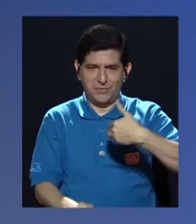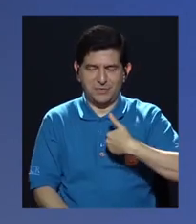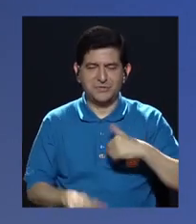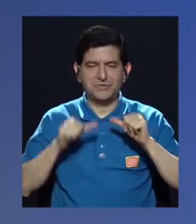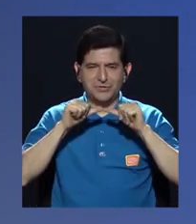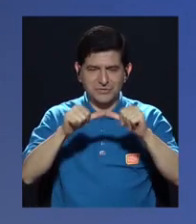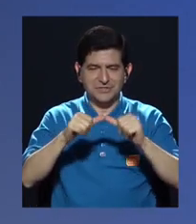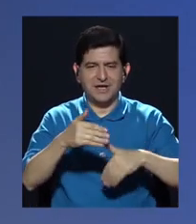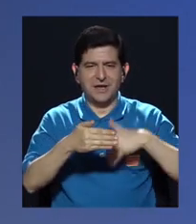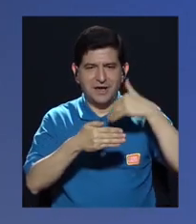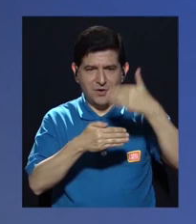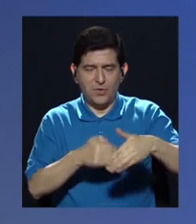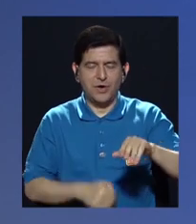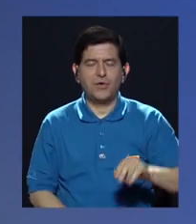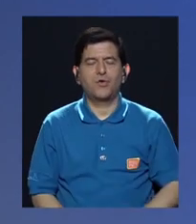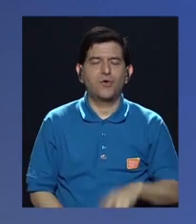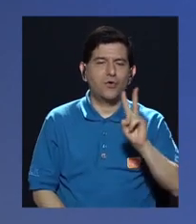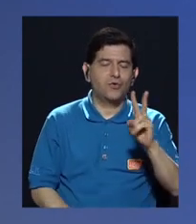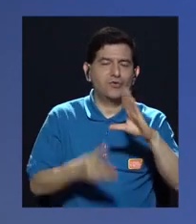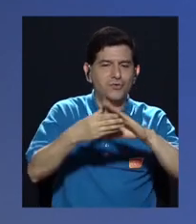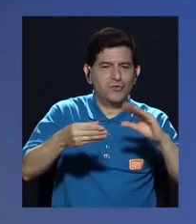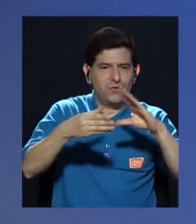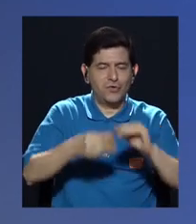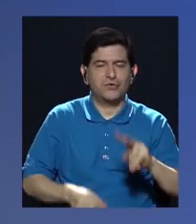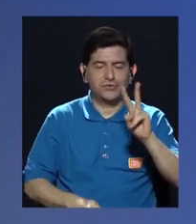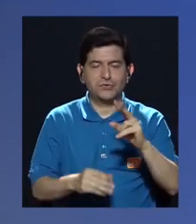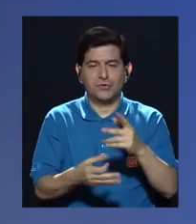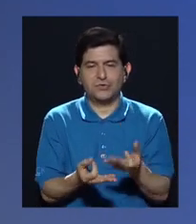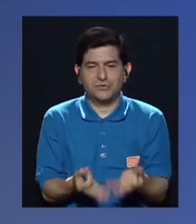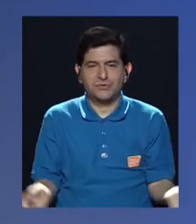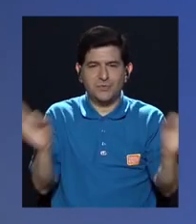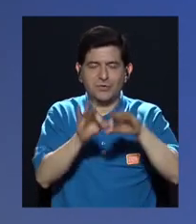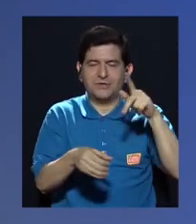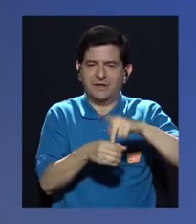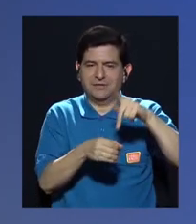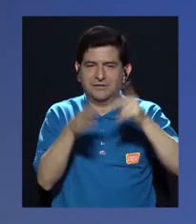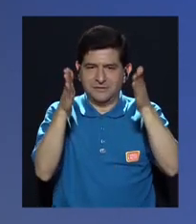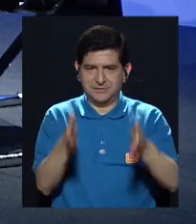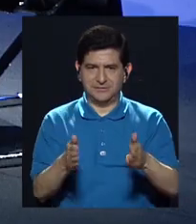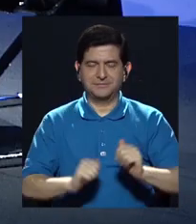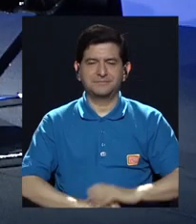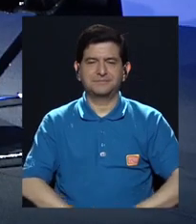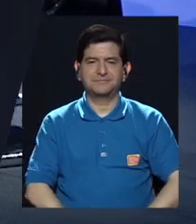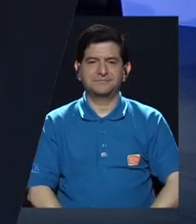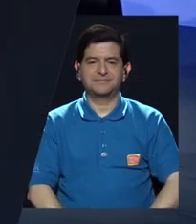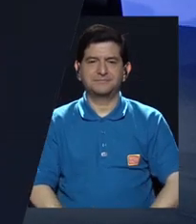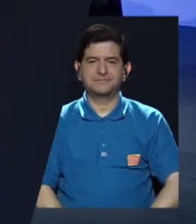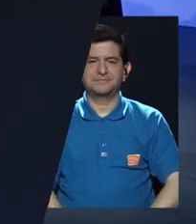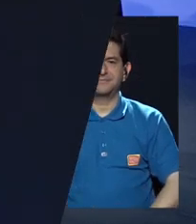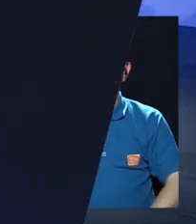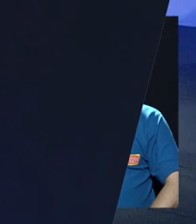sentido y regresamos con los otros dos relatos de dos grandes protagonistas.